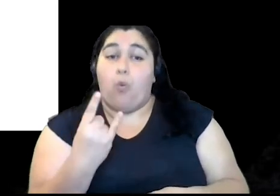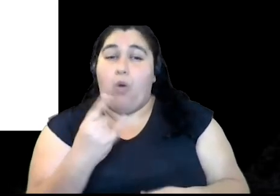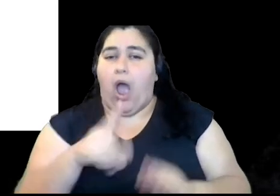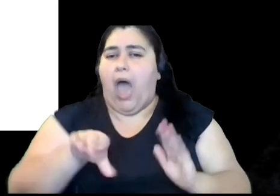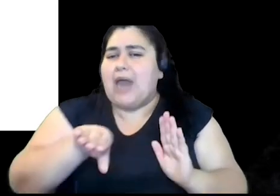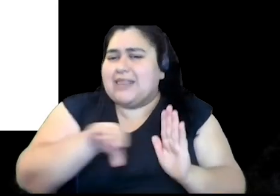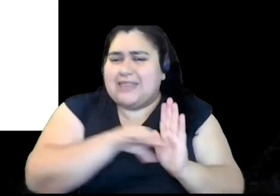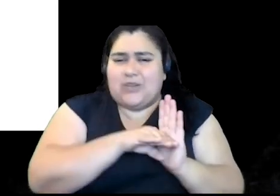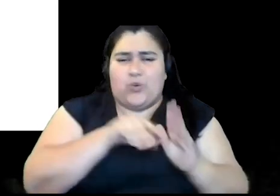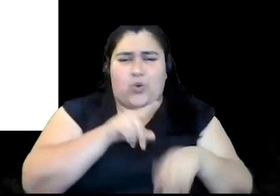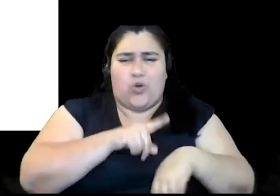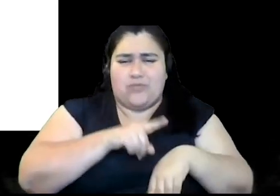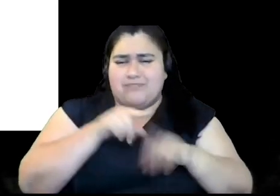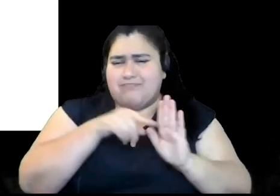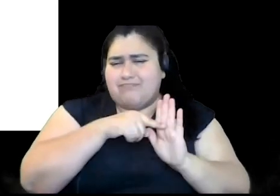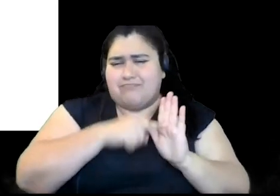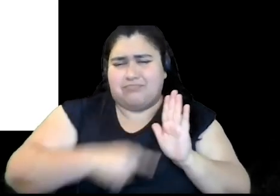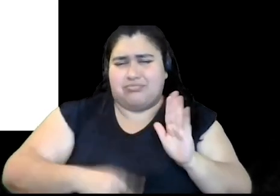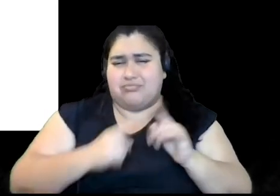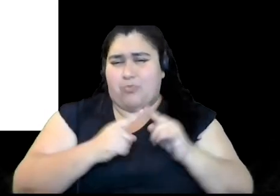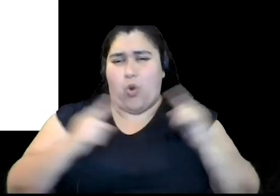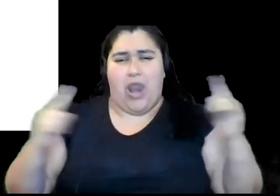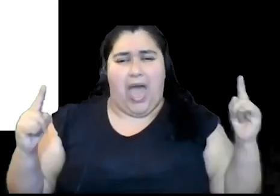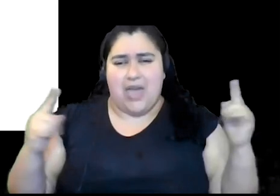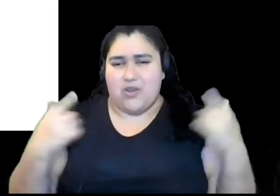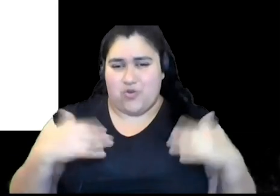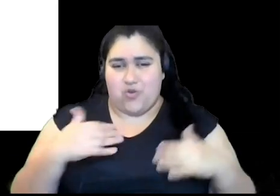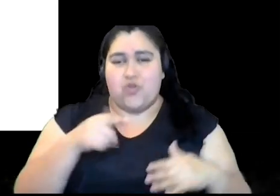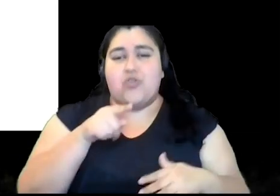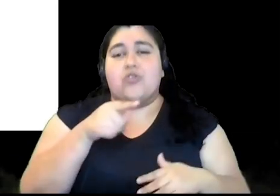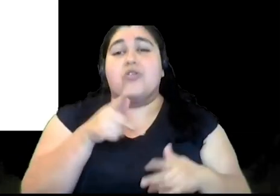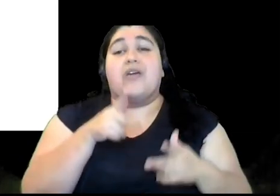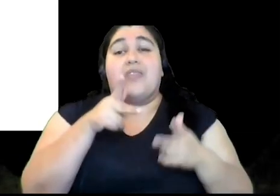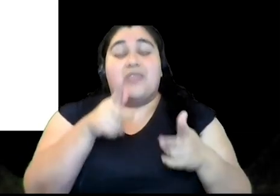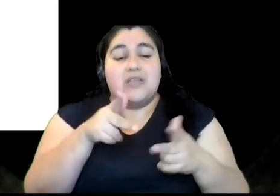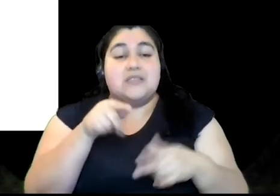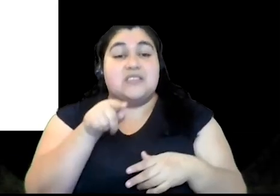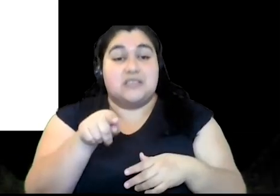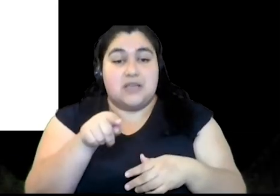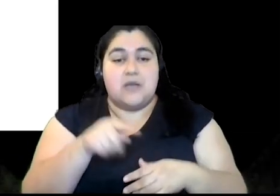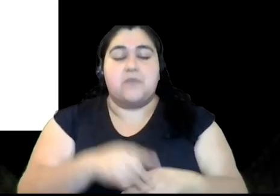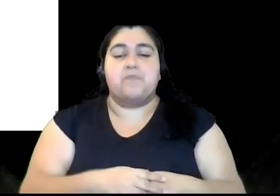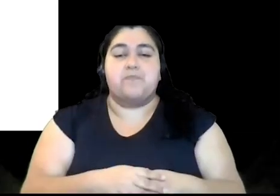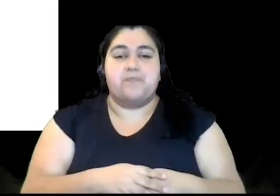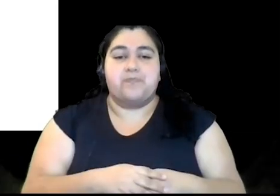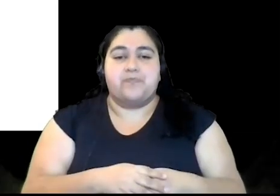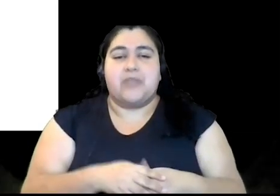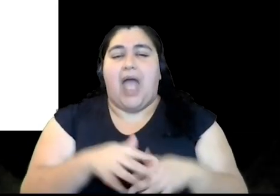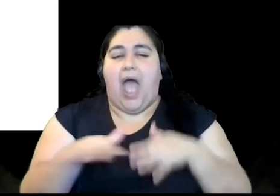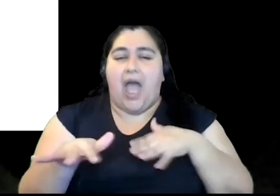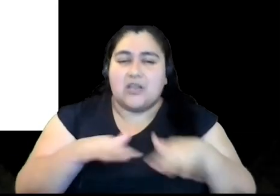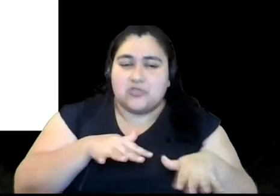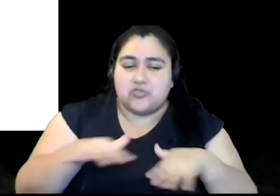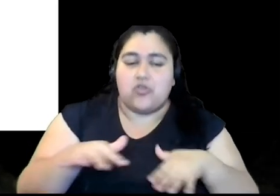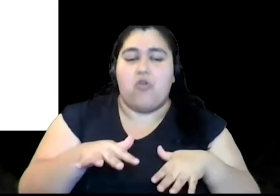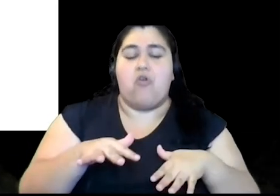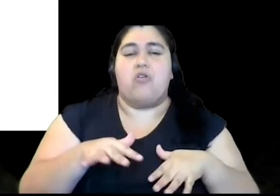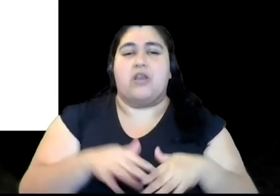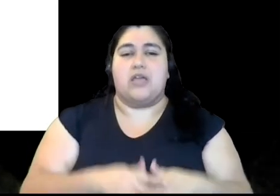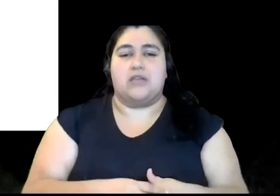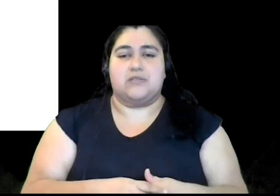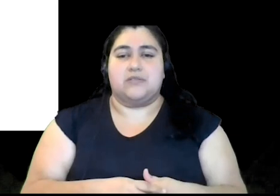artículo muy largo, este nos dice que la enajenación de acciones,